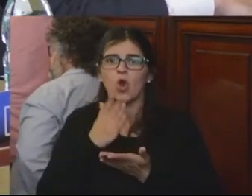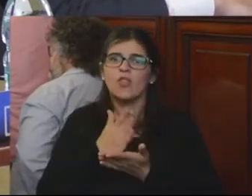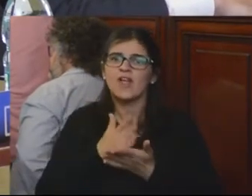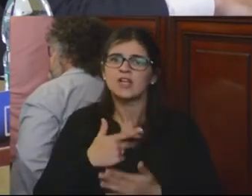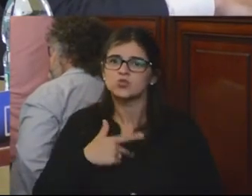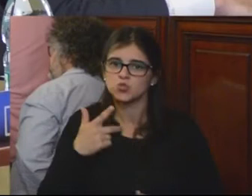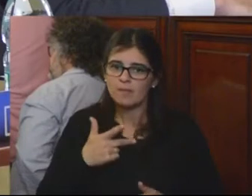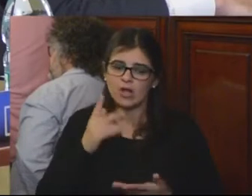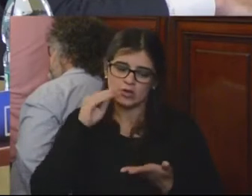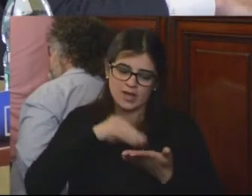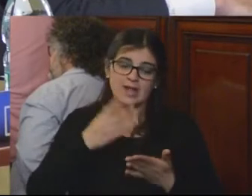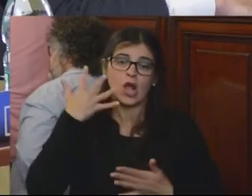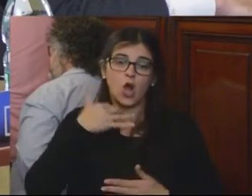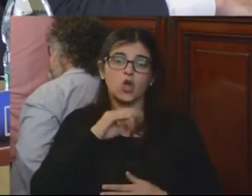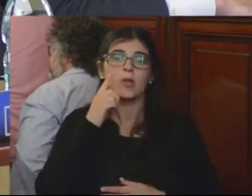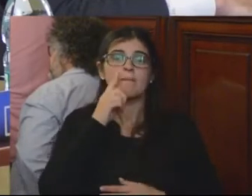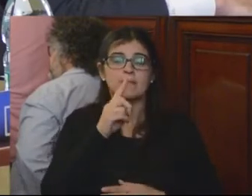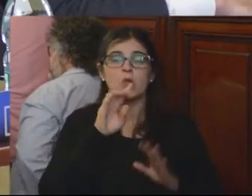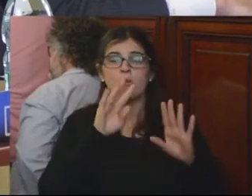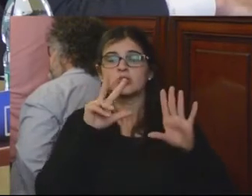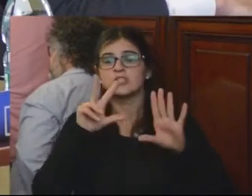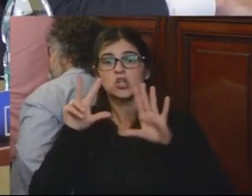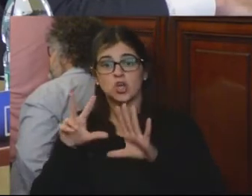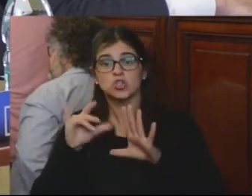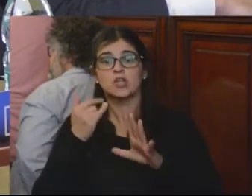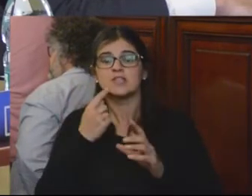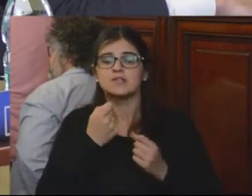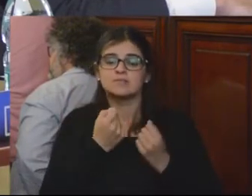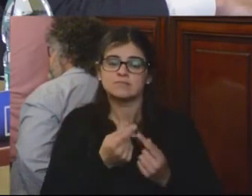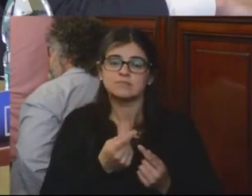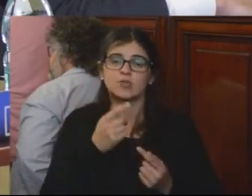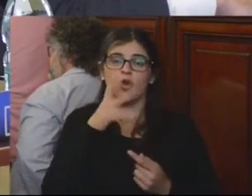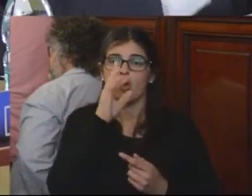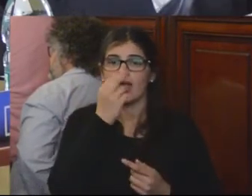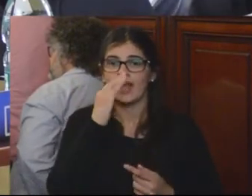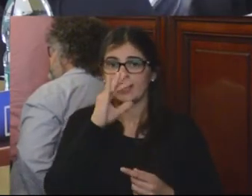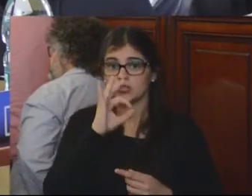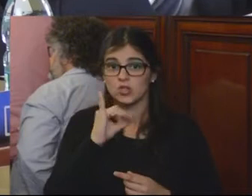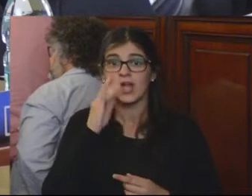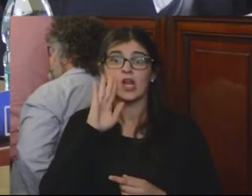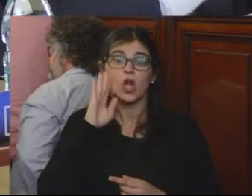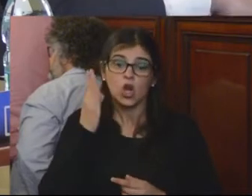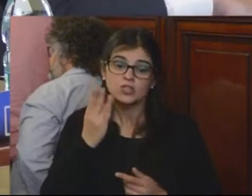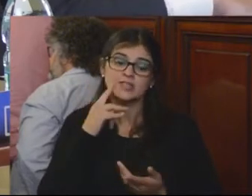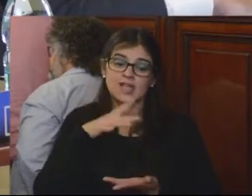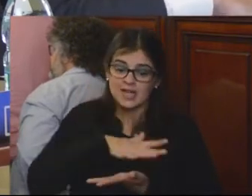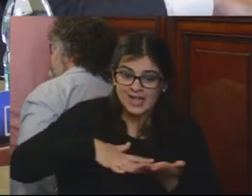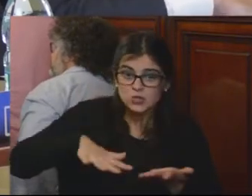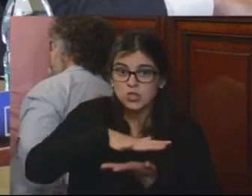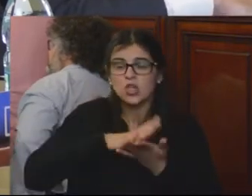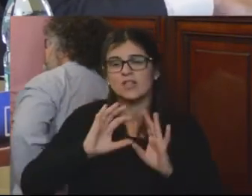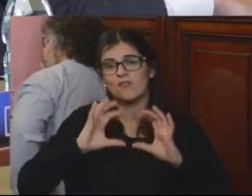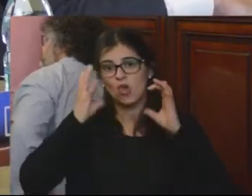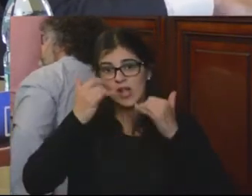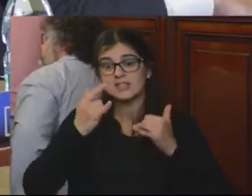editado en agosto de mil 988 y prologado por horacio verbitsky reconocer el contexto de violencia del